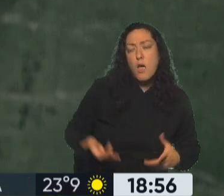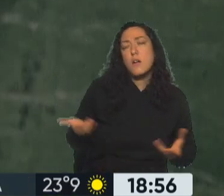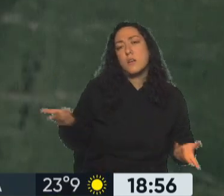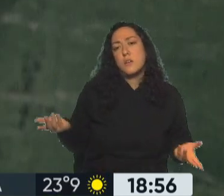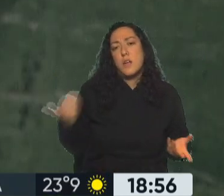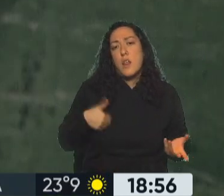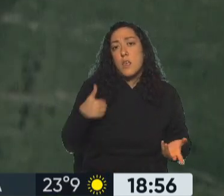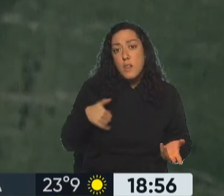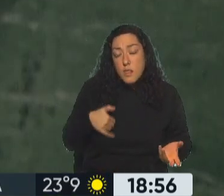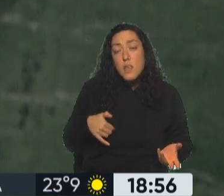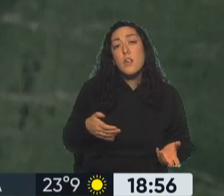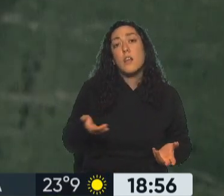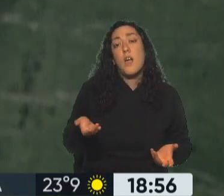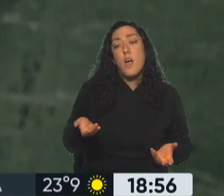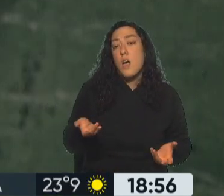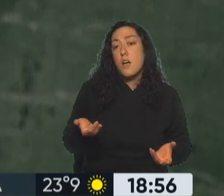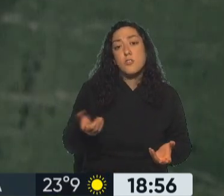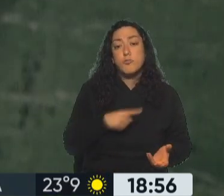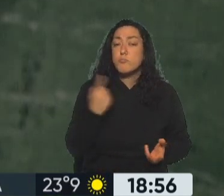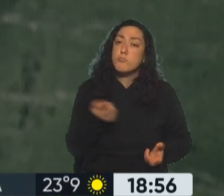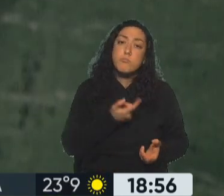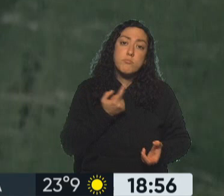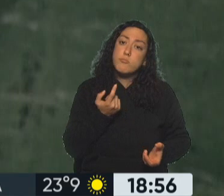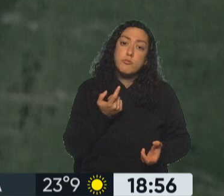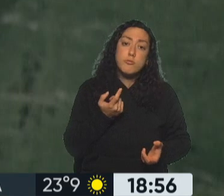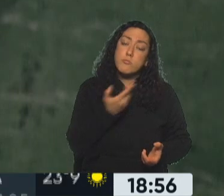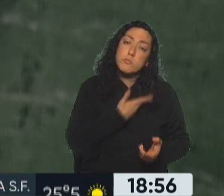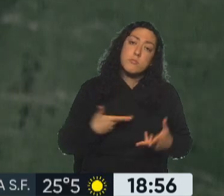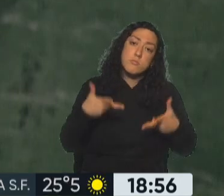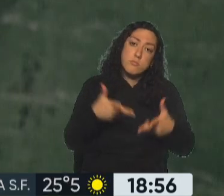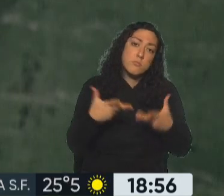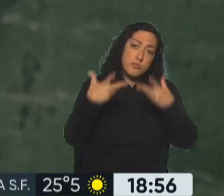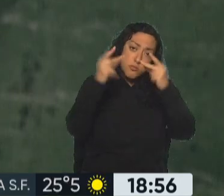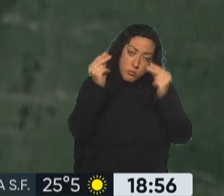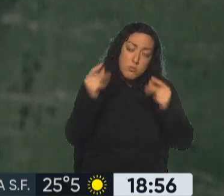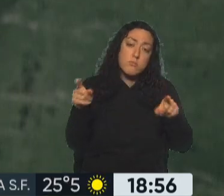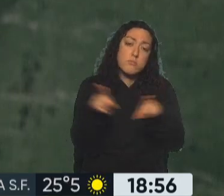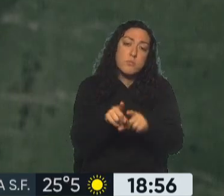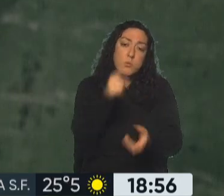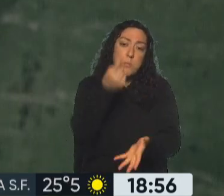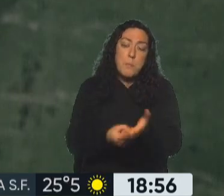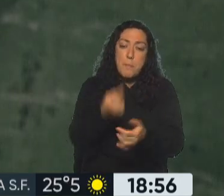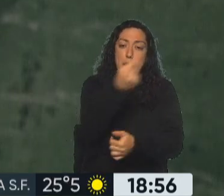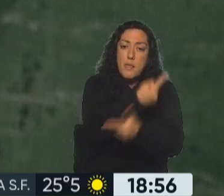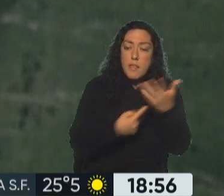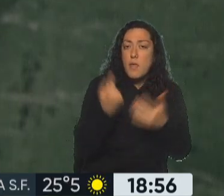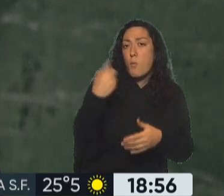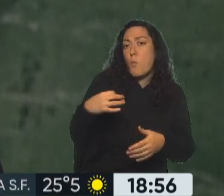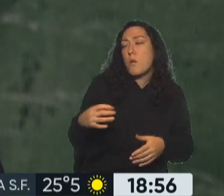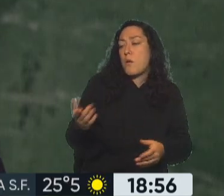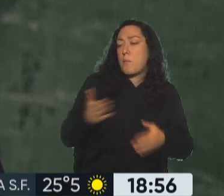La Argentina se opone firmemente, señor presidente, a la utilización de medidas unilaterales